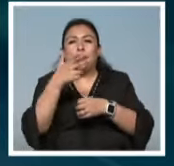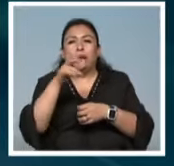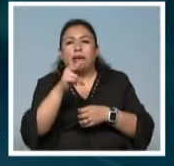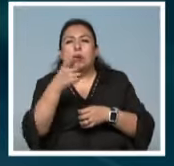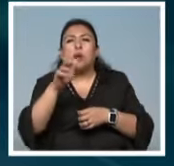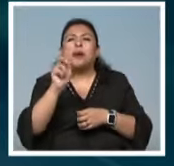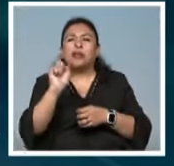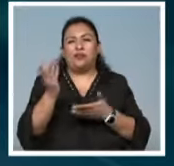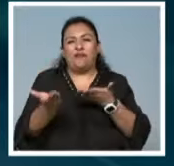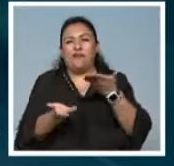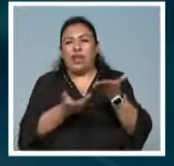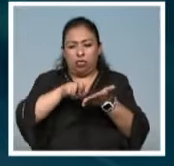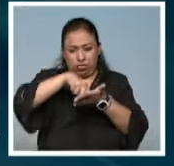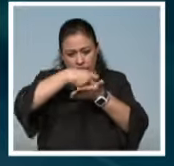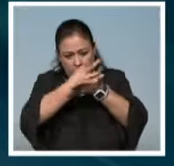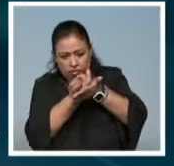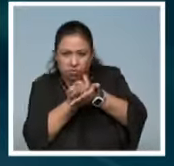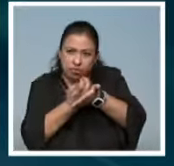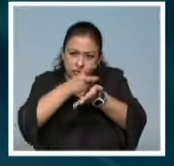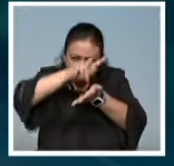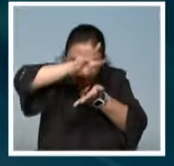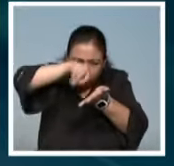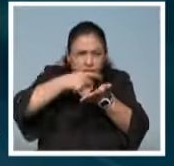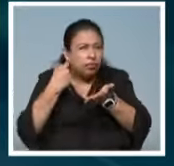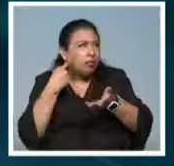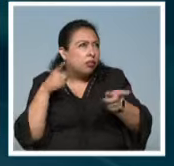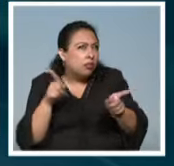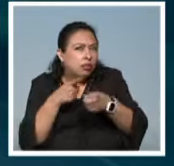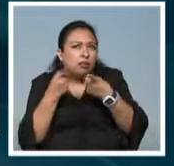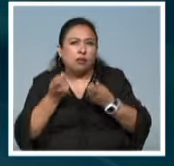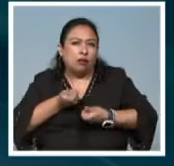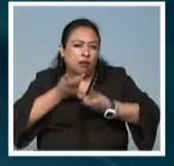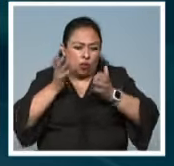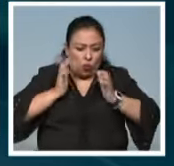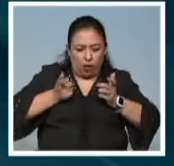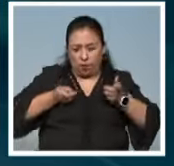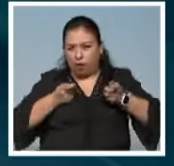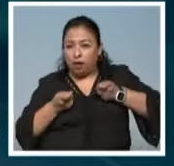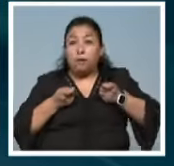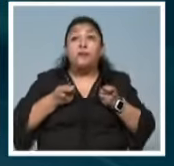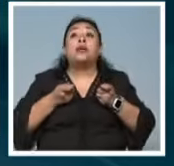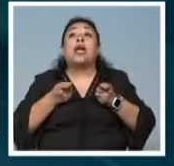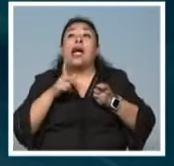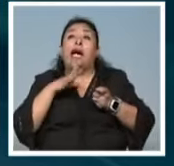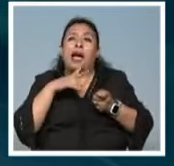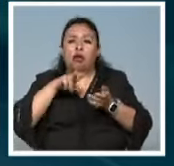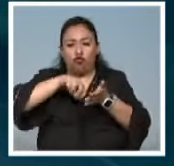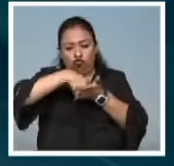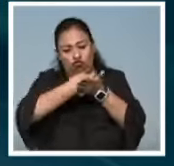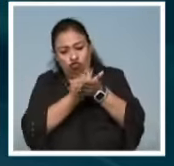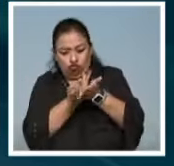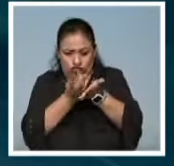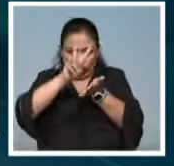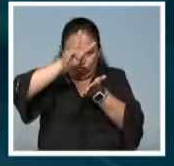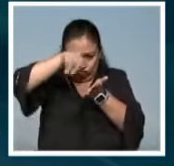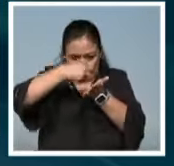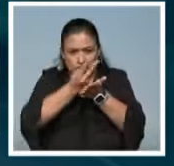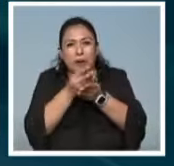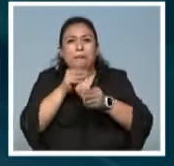forma de baile que combina movimientos acrobáticos, ritmo, expresión corporal y se realizan una serie de giros, piruetas